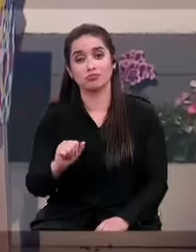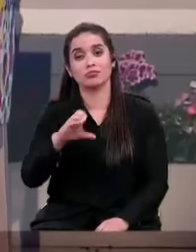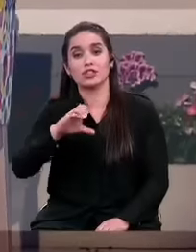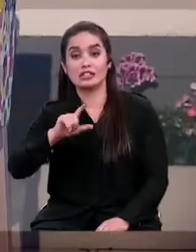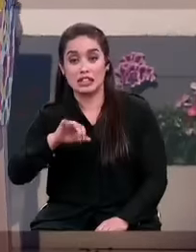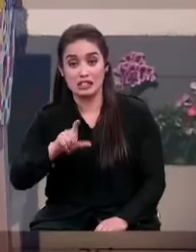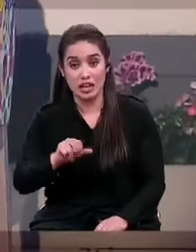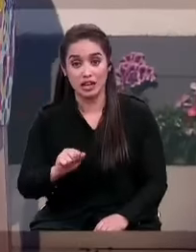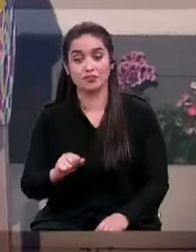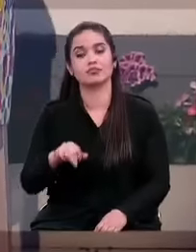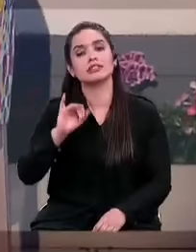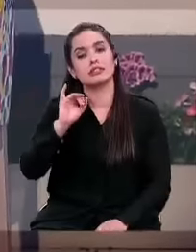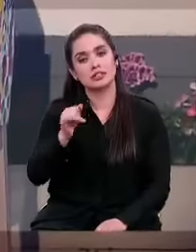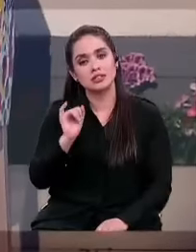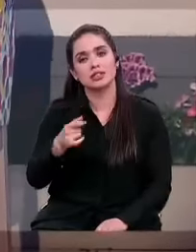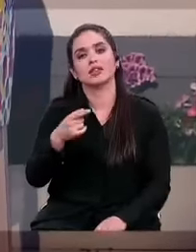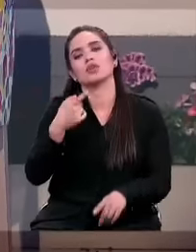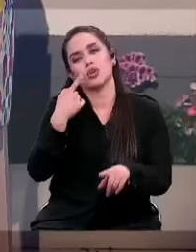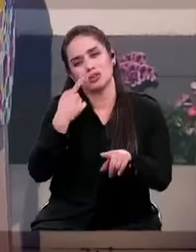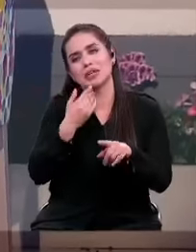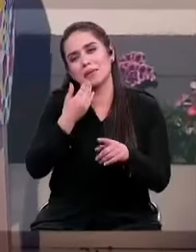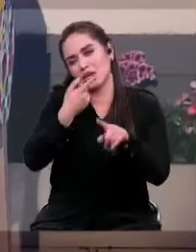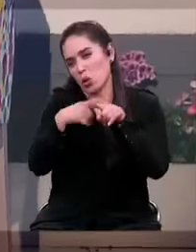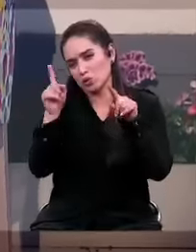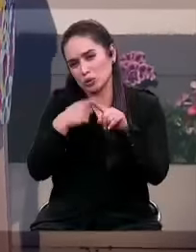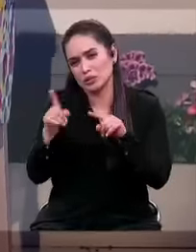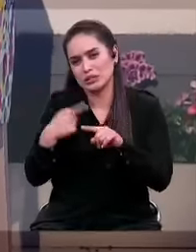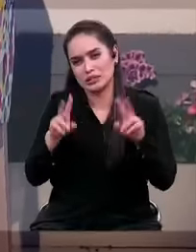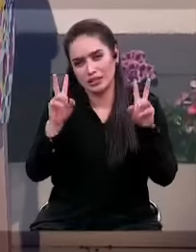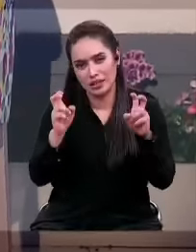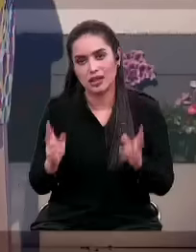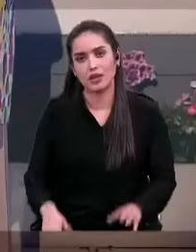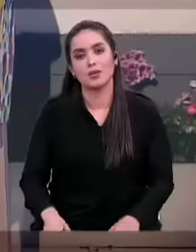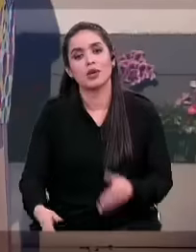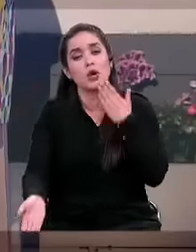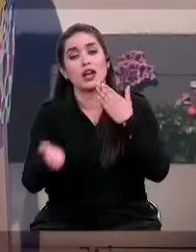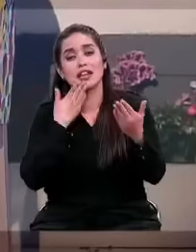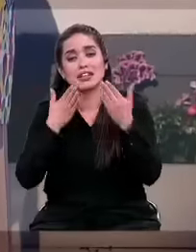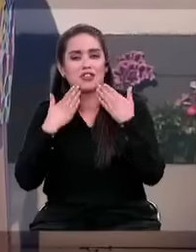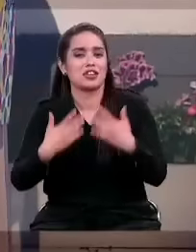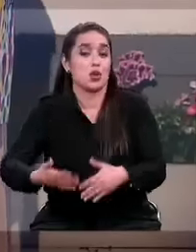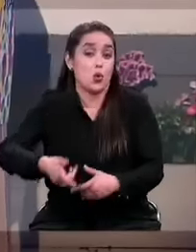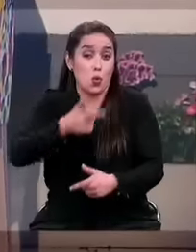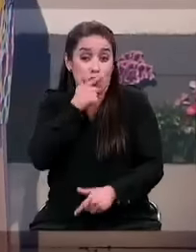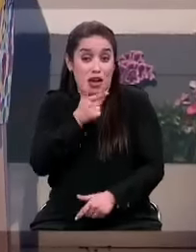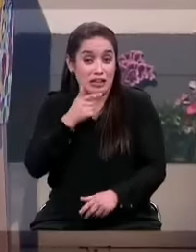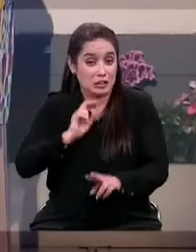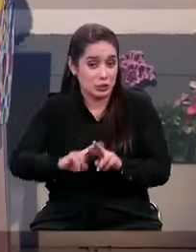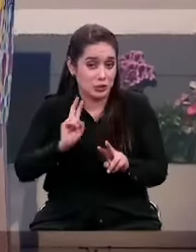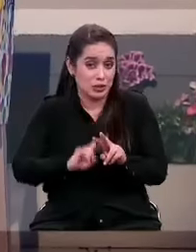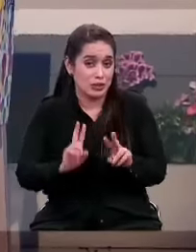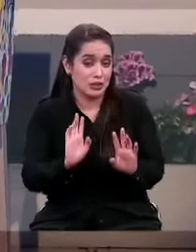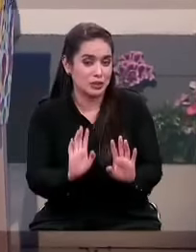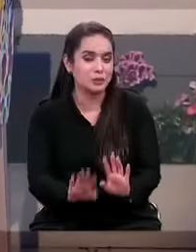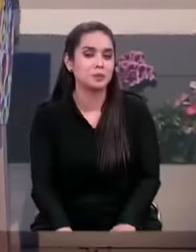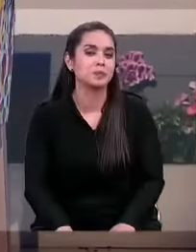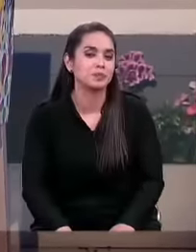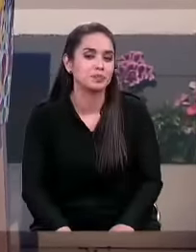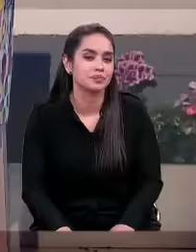Bueno, sí, pero entre otras cosas también, por Ruperto. La más entrevista que me estoy mandando, ¿eh? Bueno,